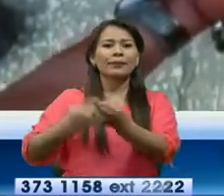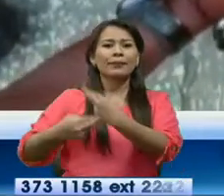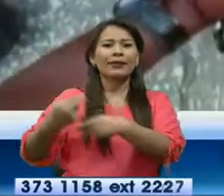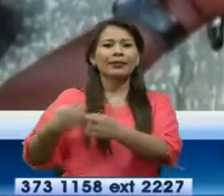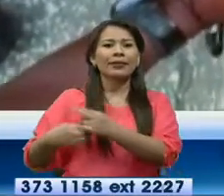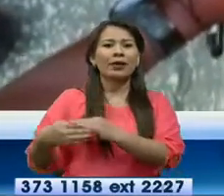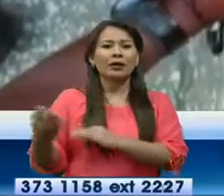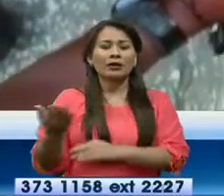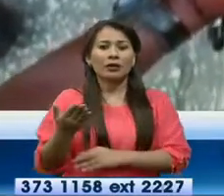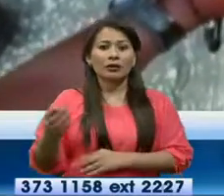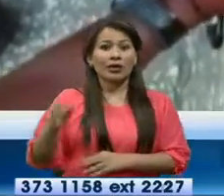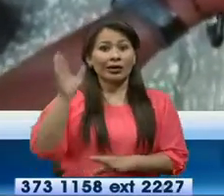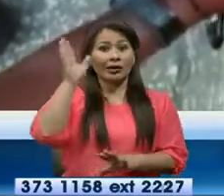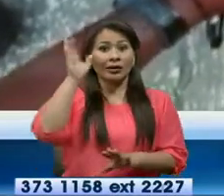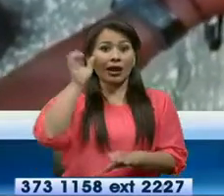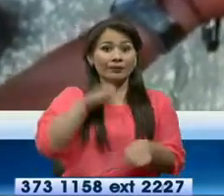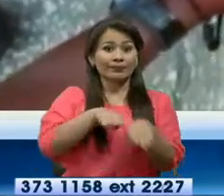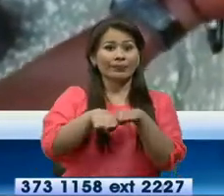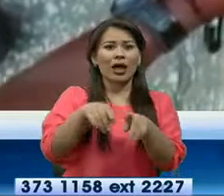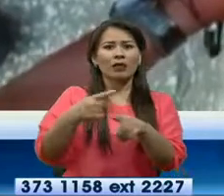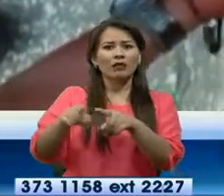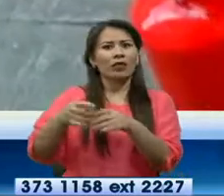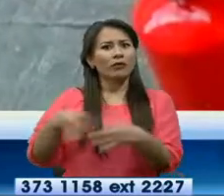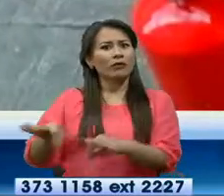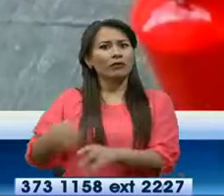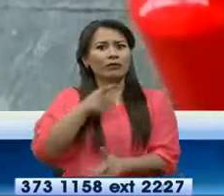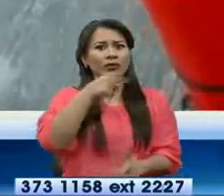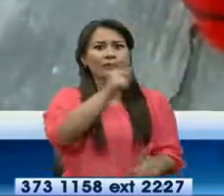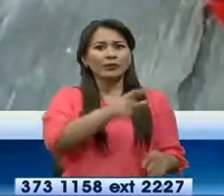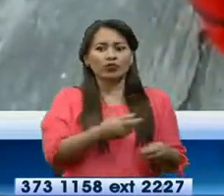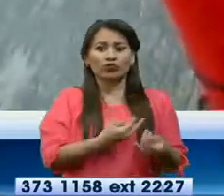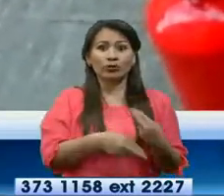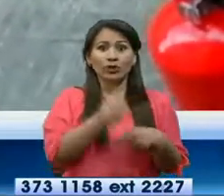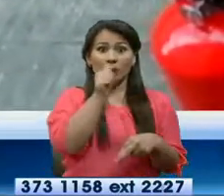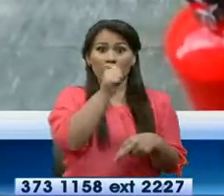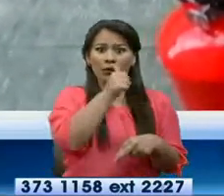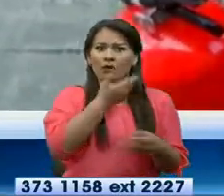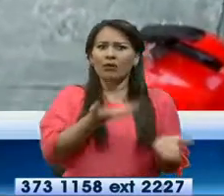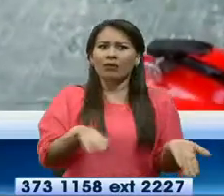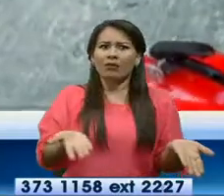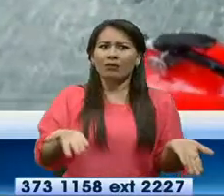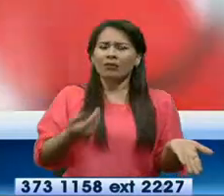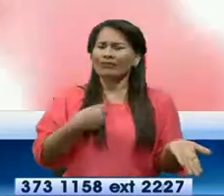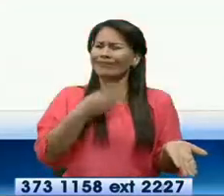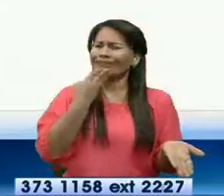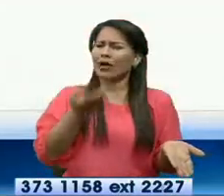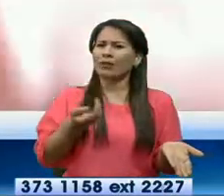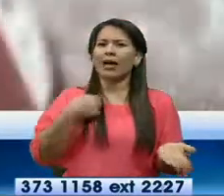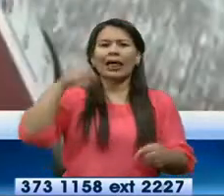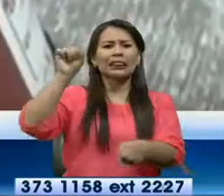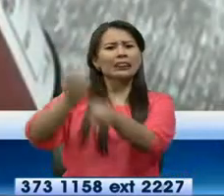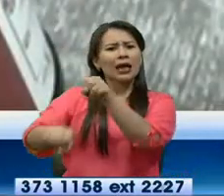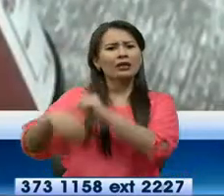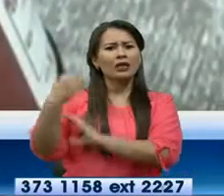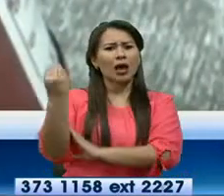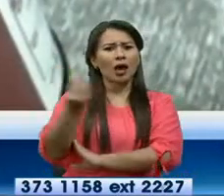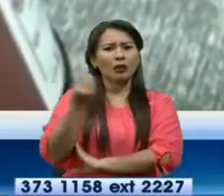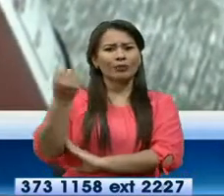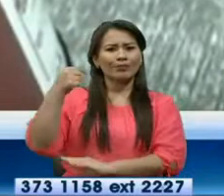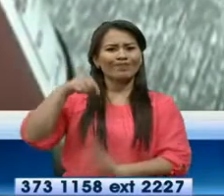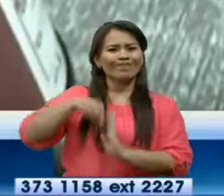mercado local. Formas y maneras que se ingenian quienes se dedican a la ingrata tarea de envenenar a la juventud.